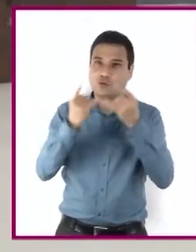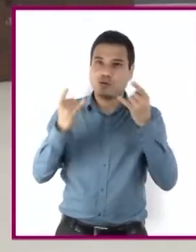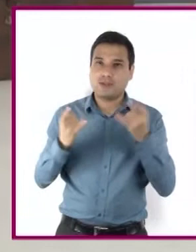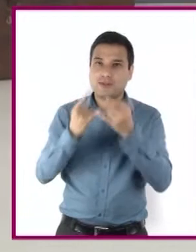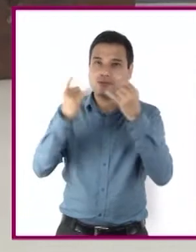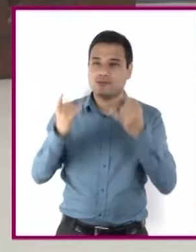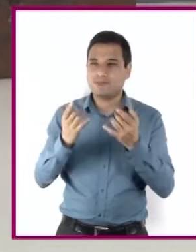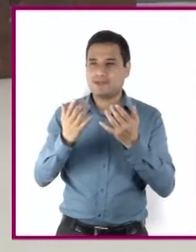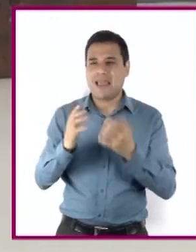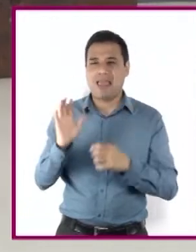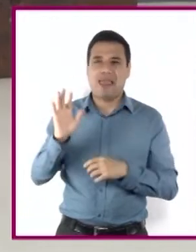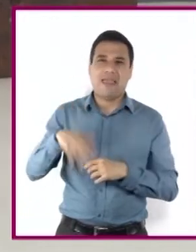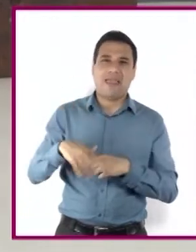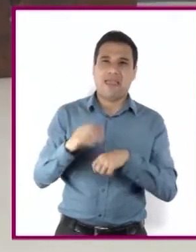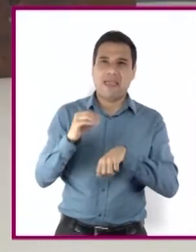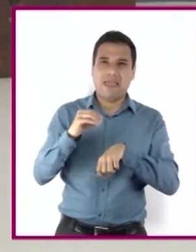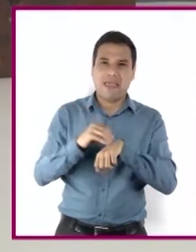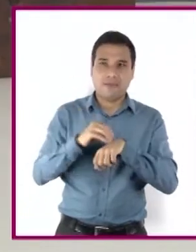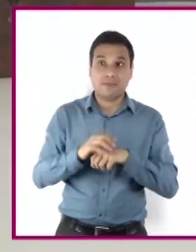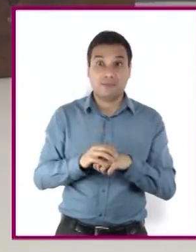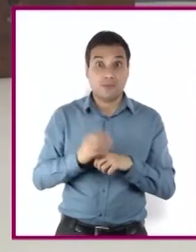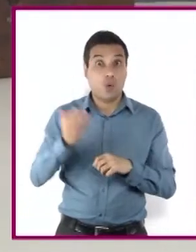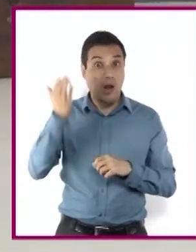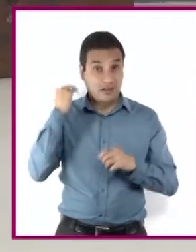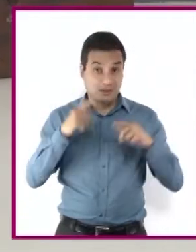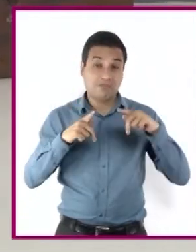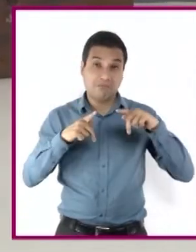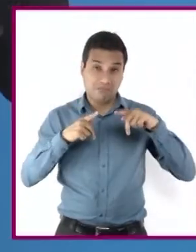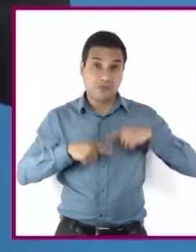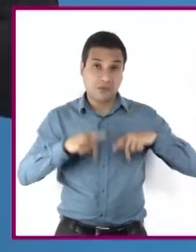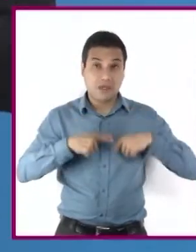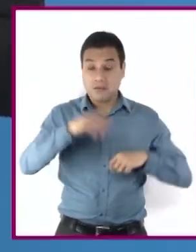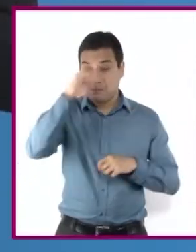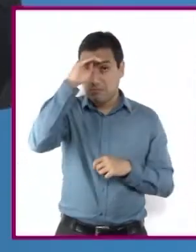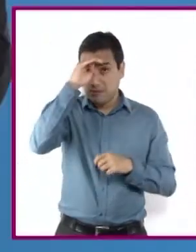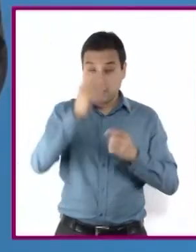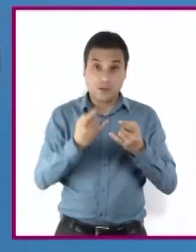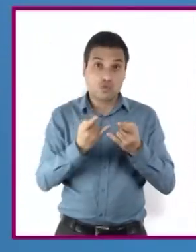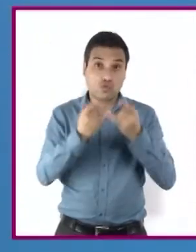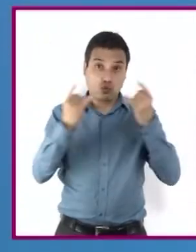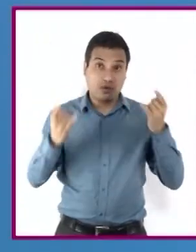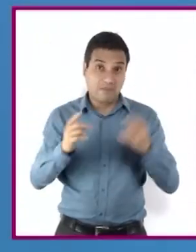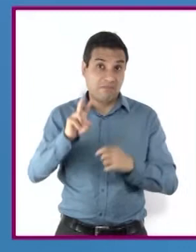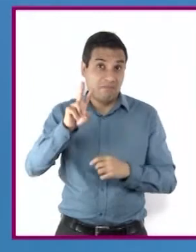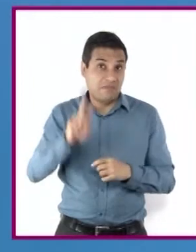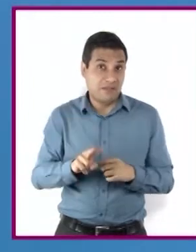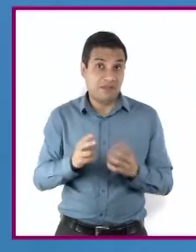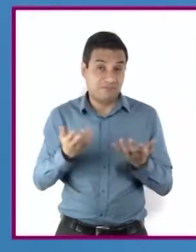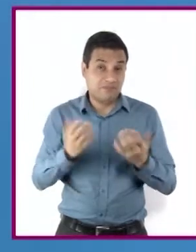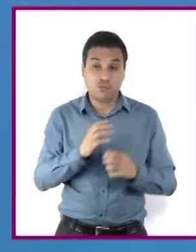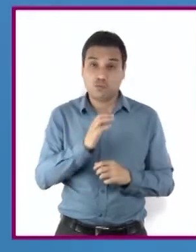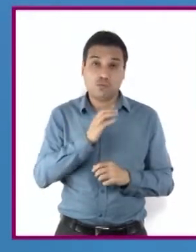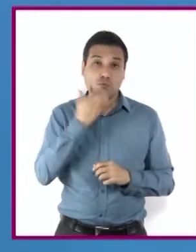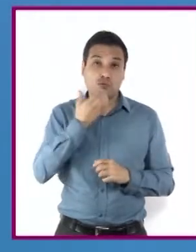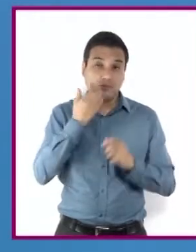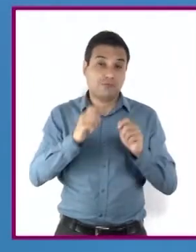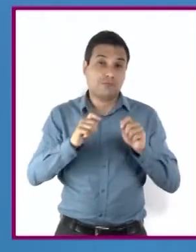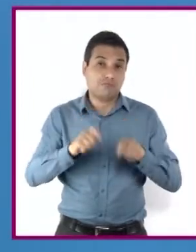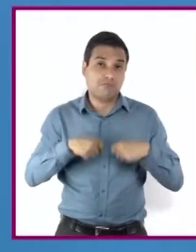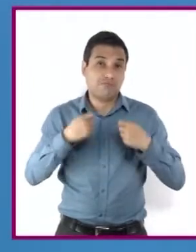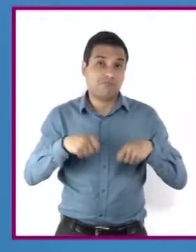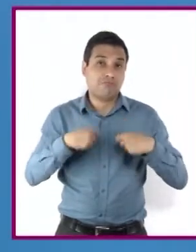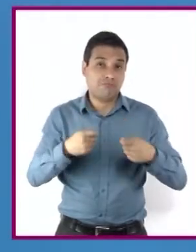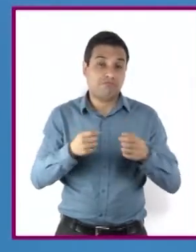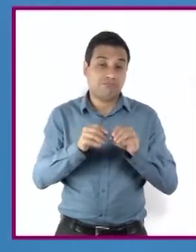en las culturas antiguas eran tomadas por verdad y fuente de sabiduría que servían para comprender su existencia en